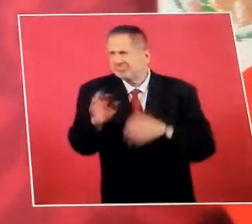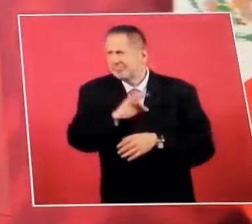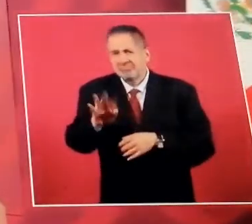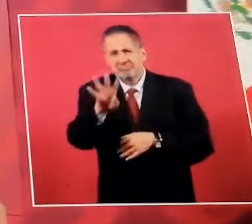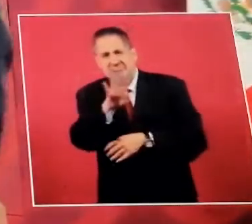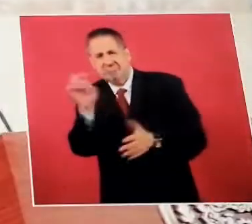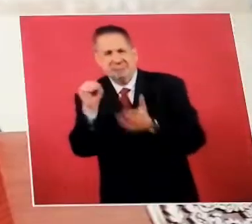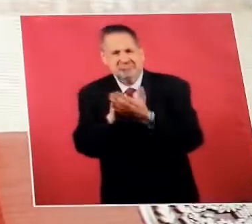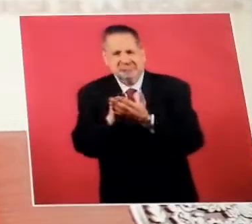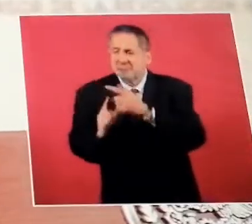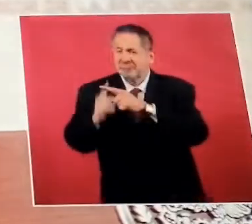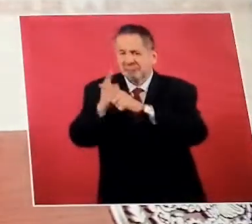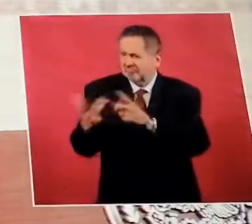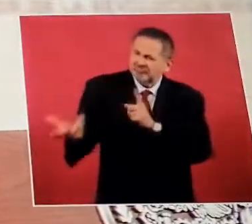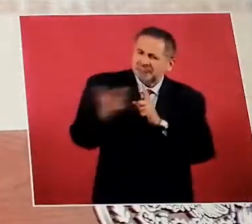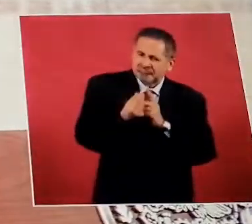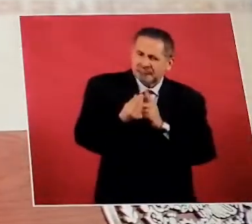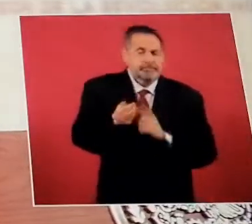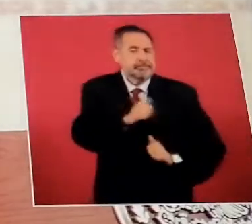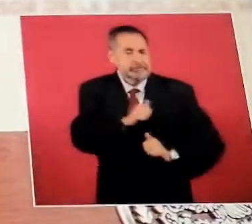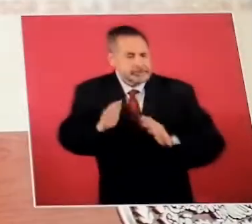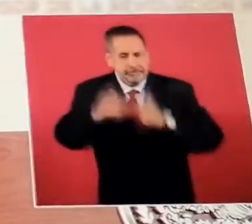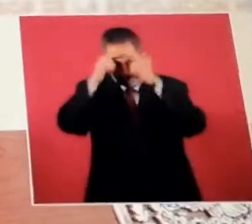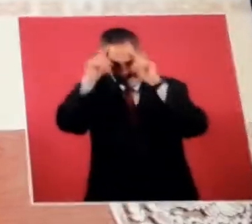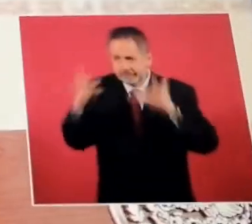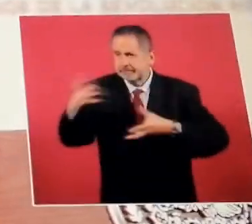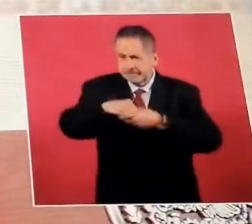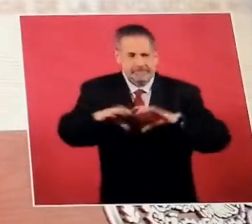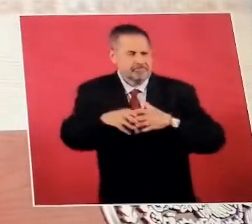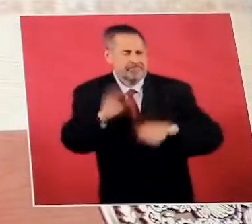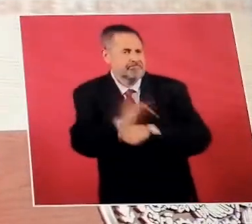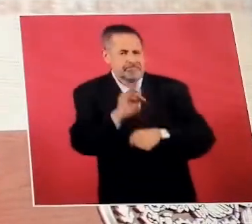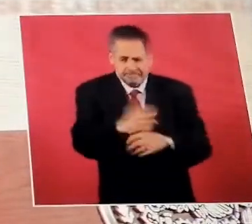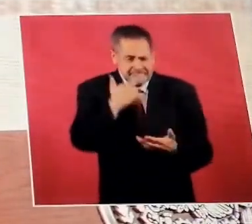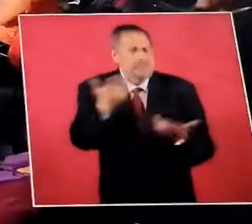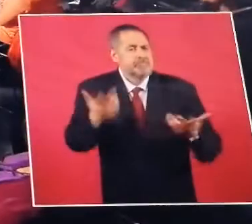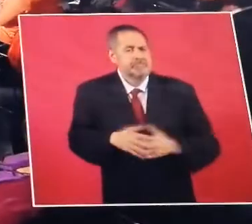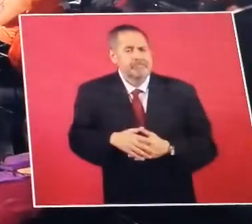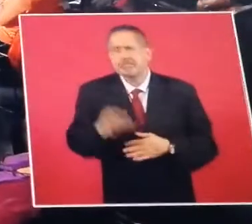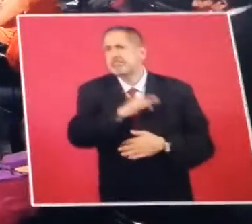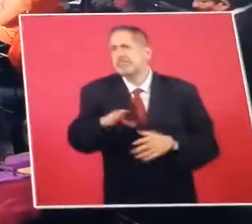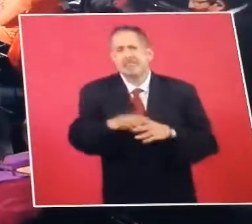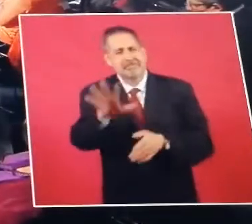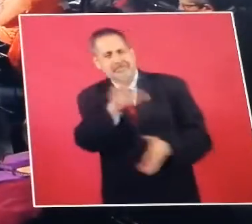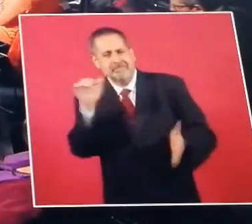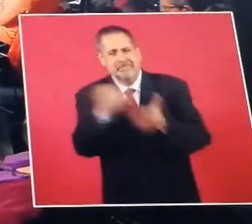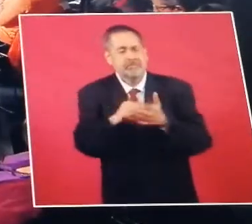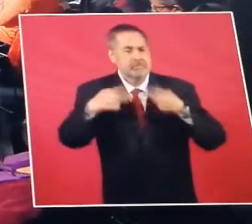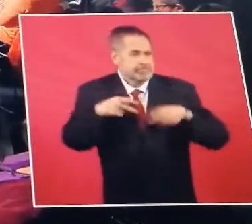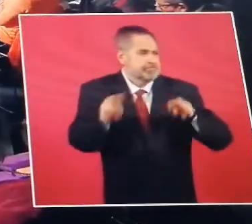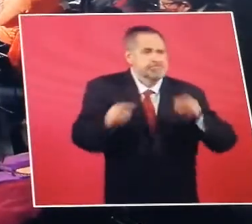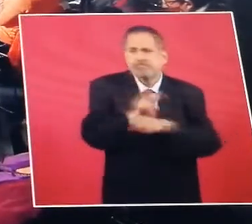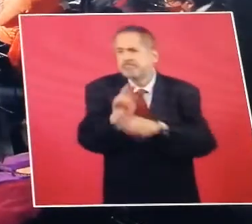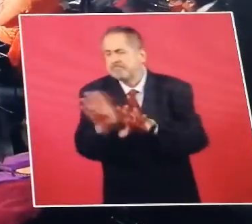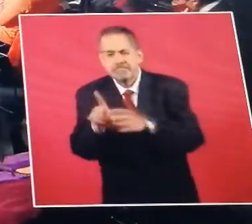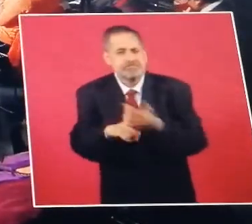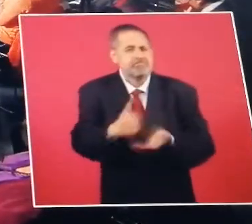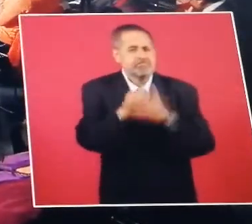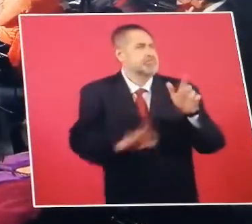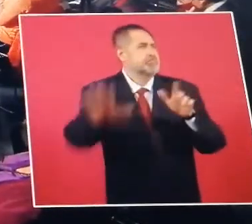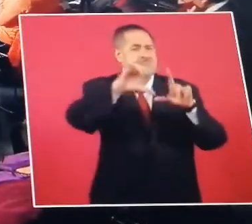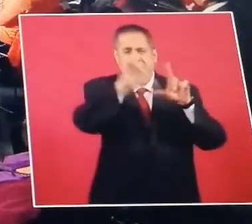casi 400 mil más del ejército y de la Marina? Estamos hablando de 500 mil elementos para tener